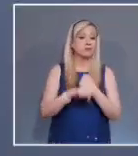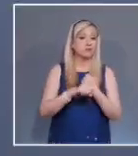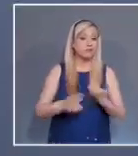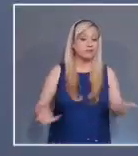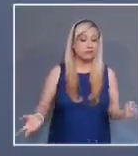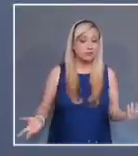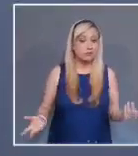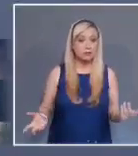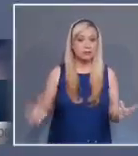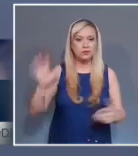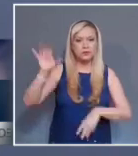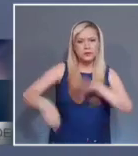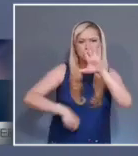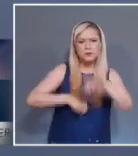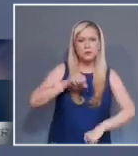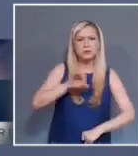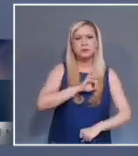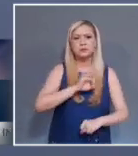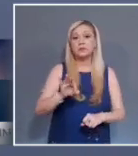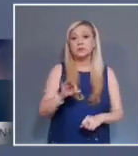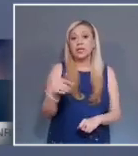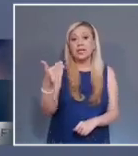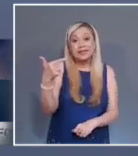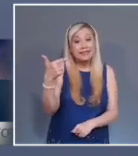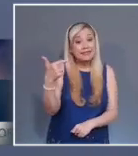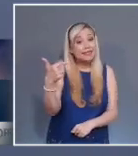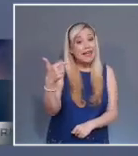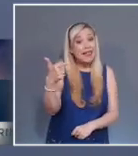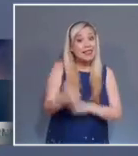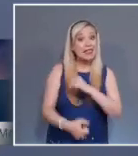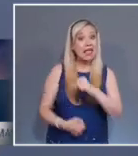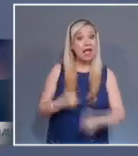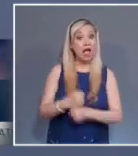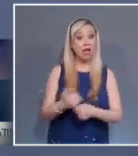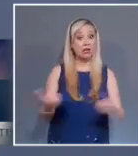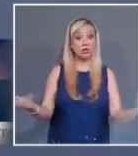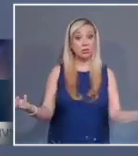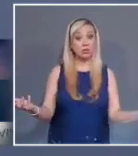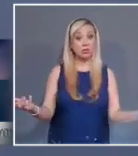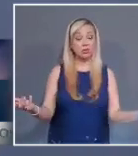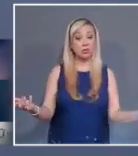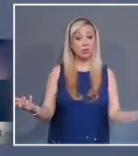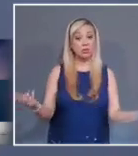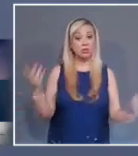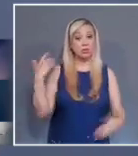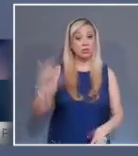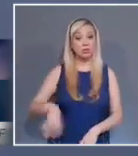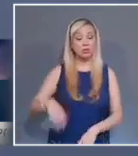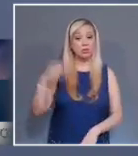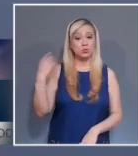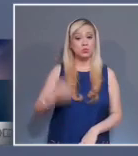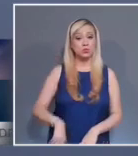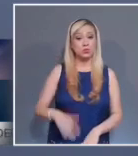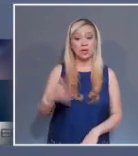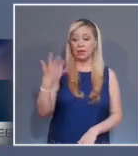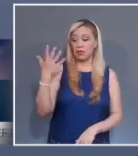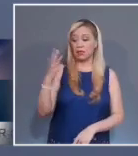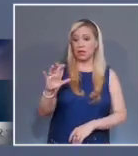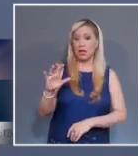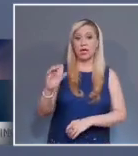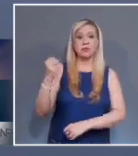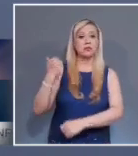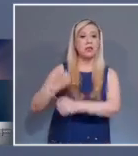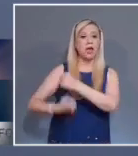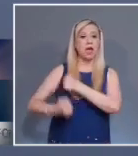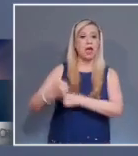reclutamiento iniciales van desde los 7 años. Esto se ha movido desde hace aproximadamente 10 años, donde teníamos